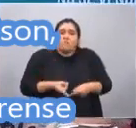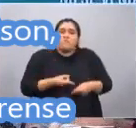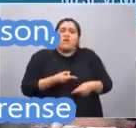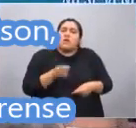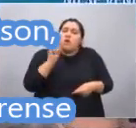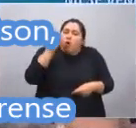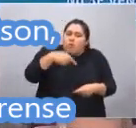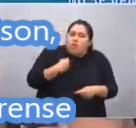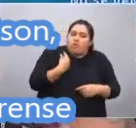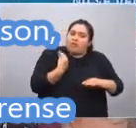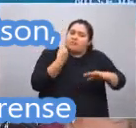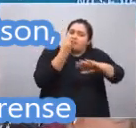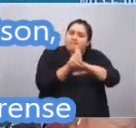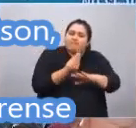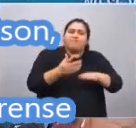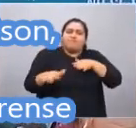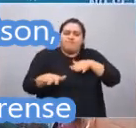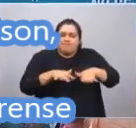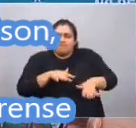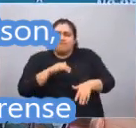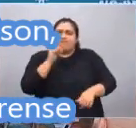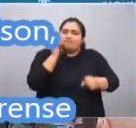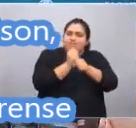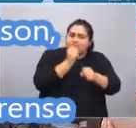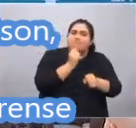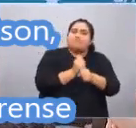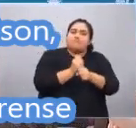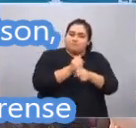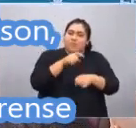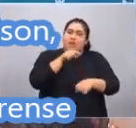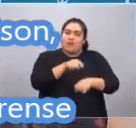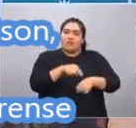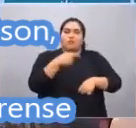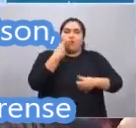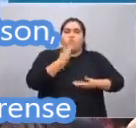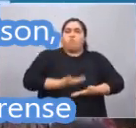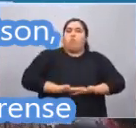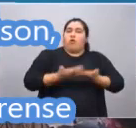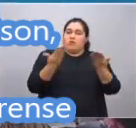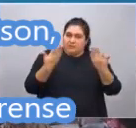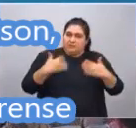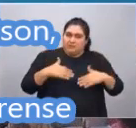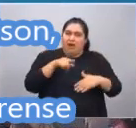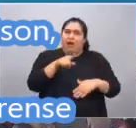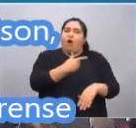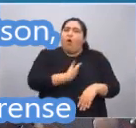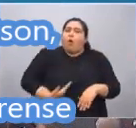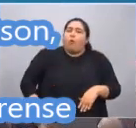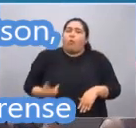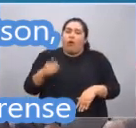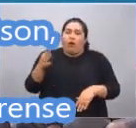gestión y de ejercicio, que es lo que va mostrando un gobierno.